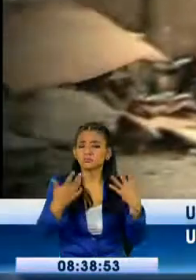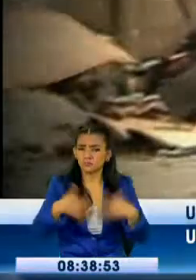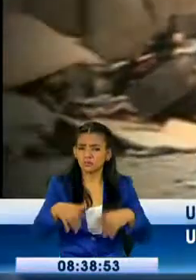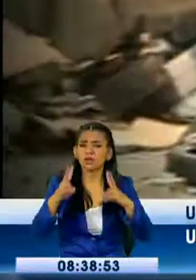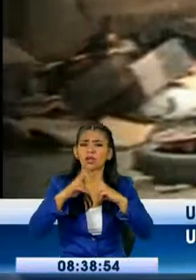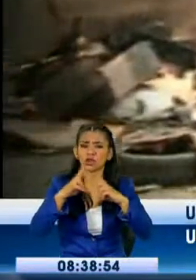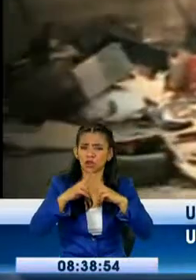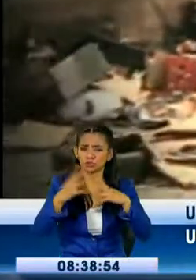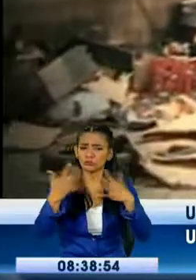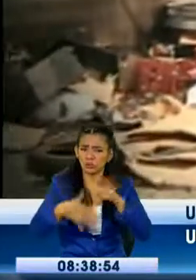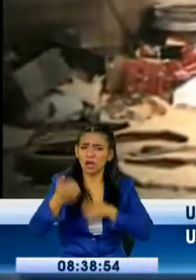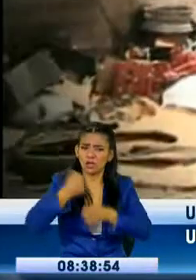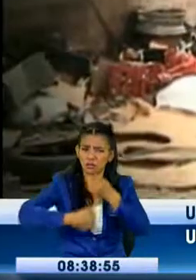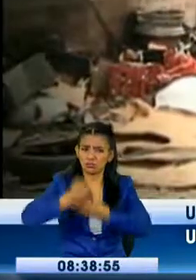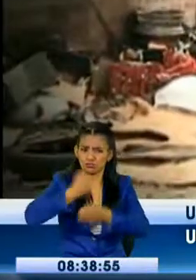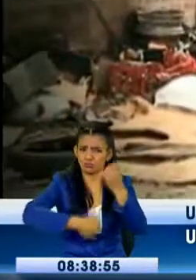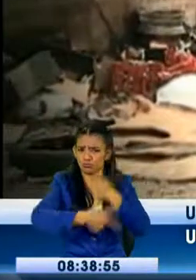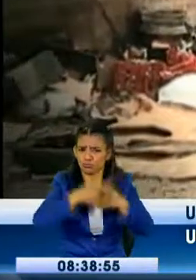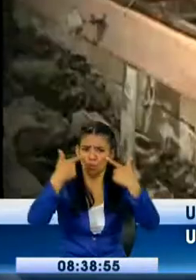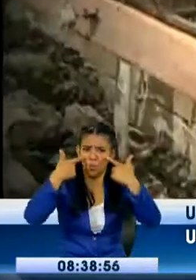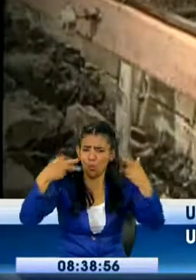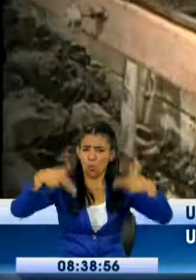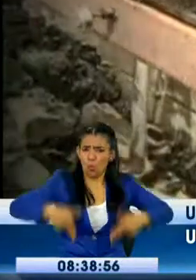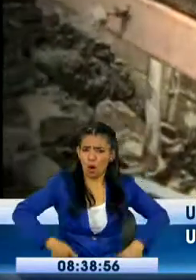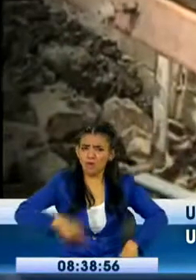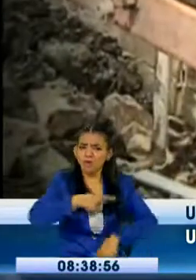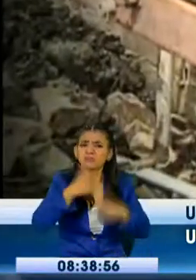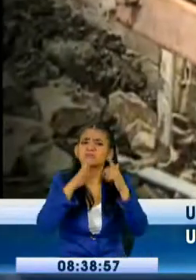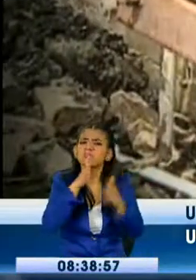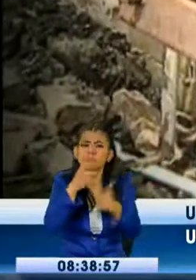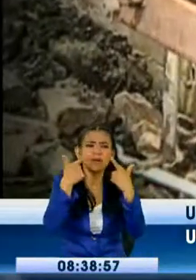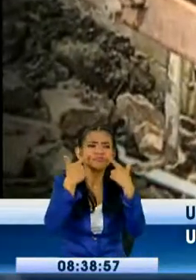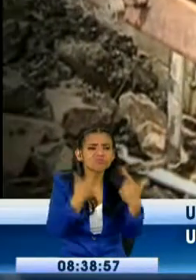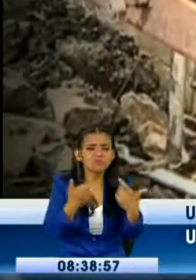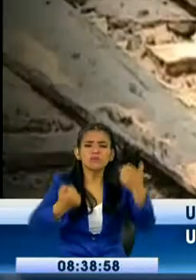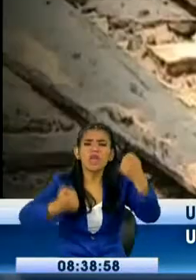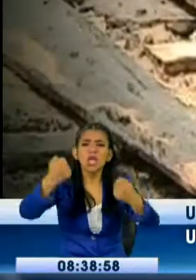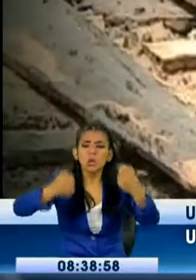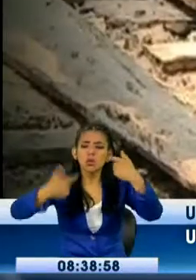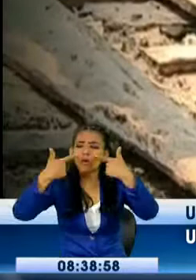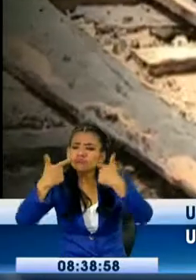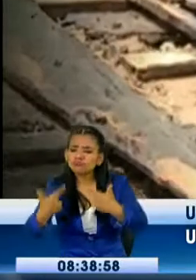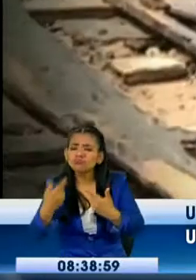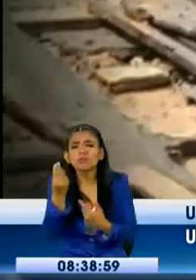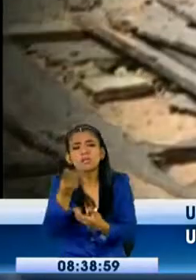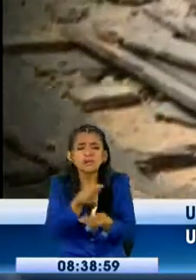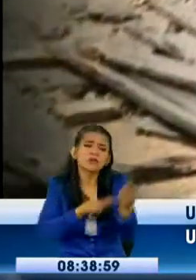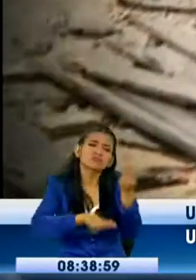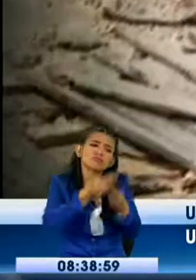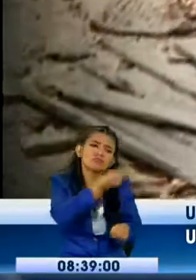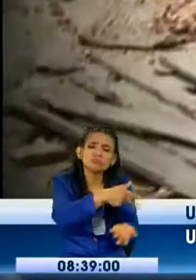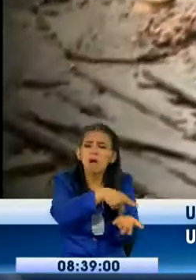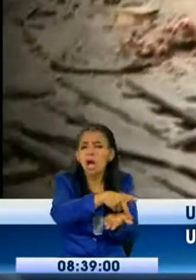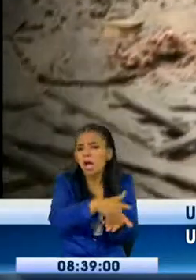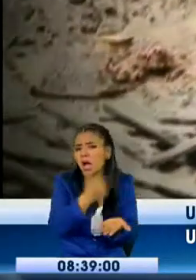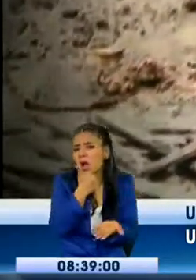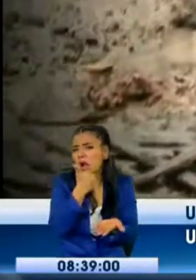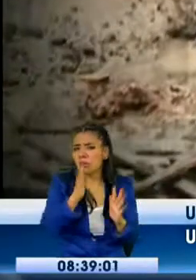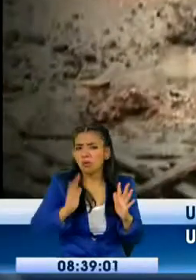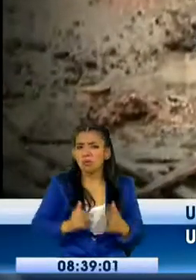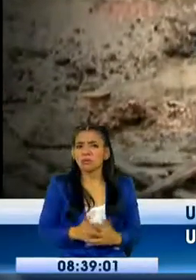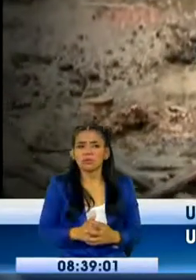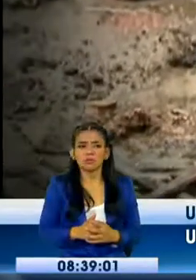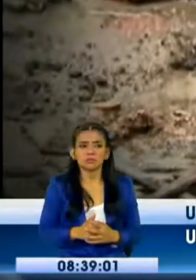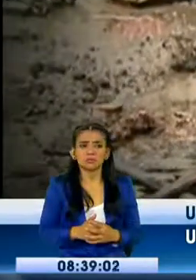sector desde hace varios años, como la persona que protegía sus vehículos a cambio de unos cuantos centavos.